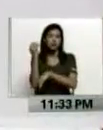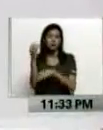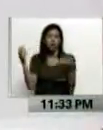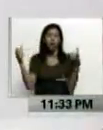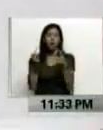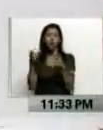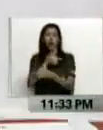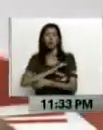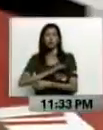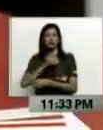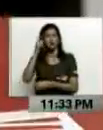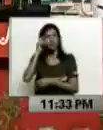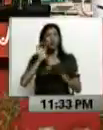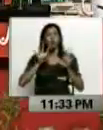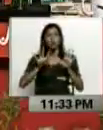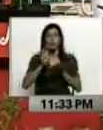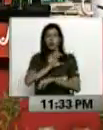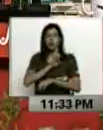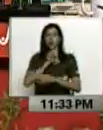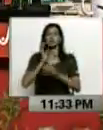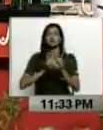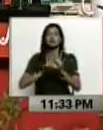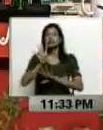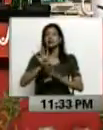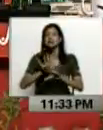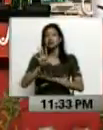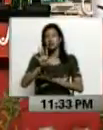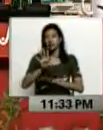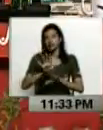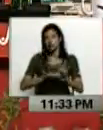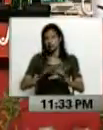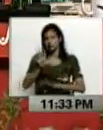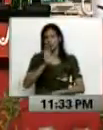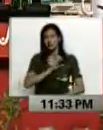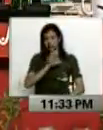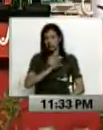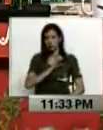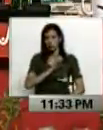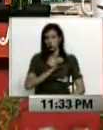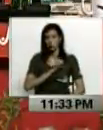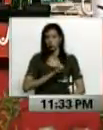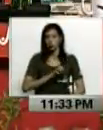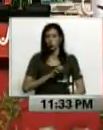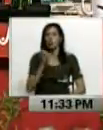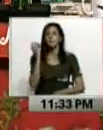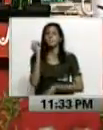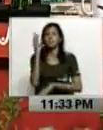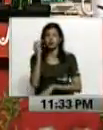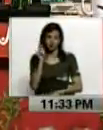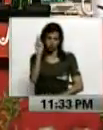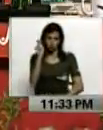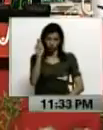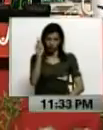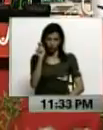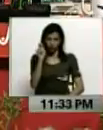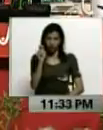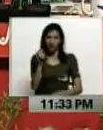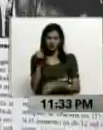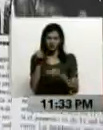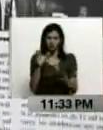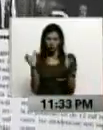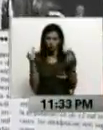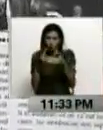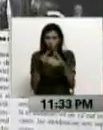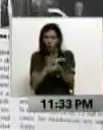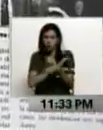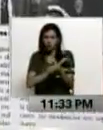fue 9 de enero 15 de enero parlamentarios de